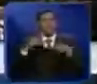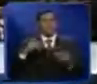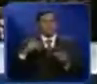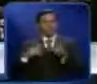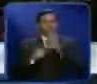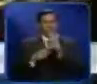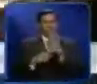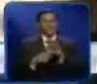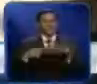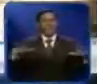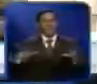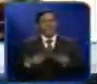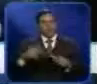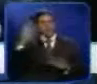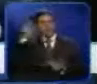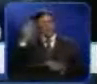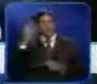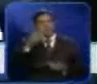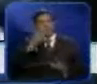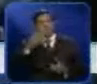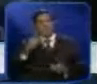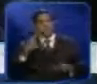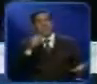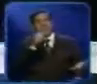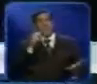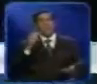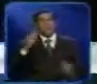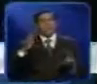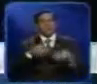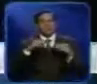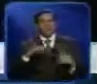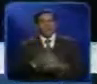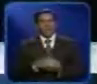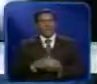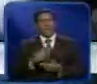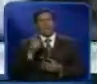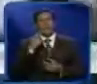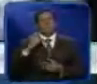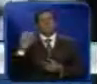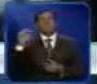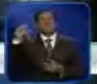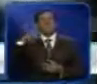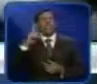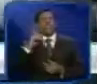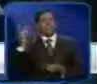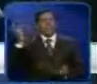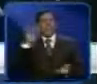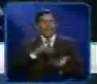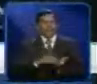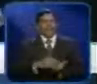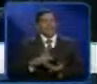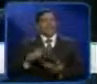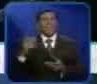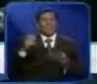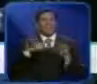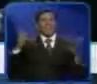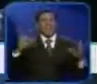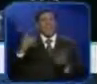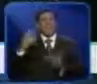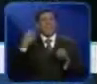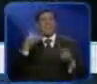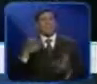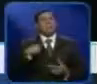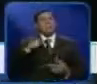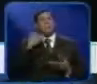a ocupar un lugar considerable en la escena musical. Éxitos como El Sol No Regresa, ¿Dónde Irán?, Daría,